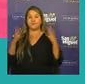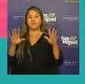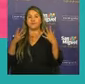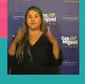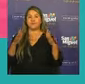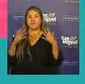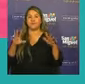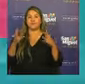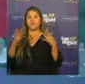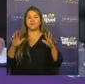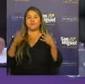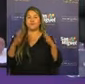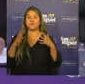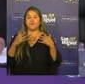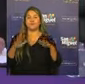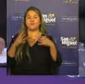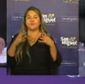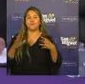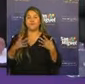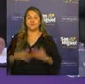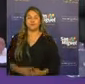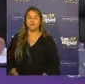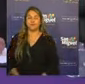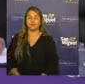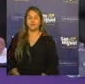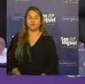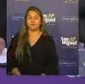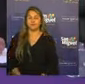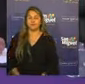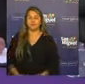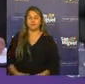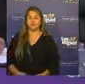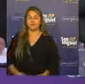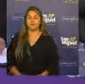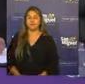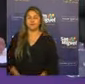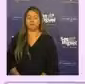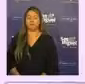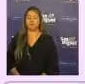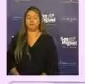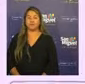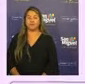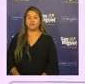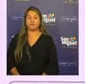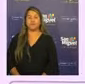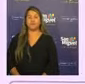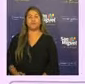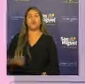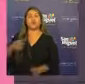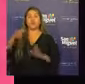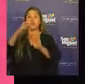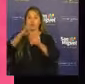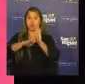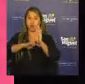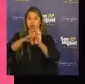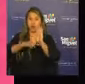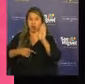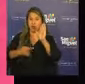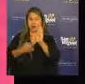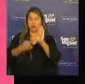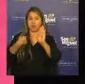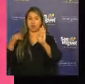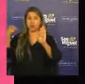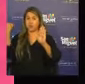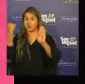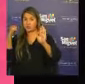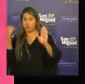Pero el programa de deportes no termina ahí. Tenemos